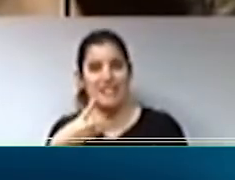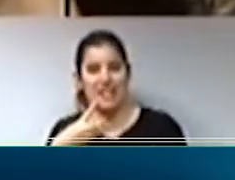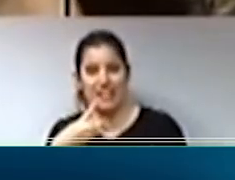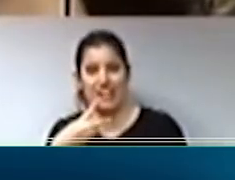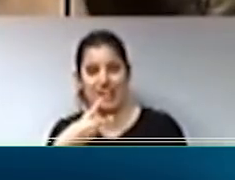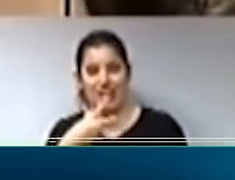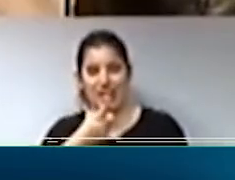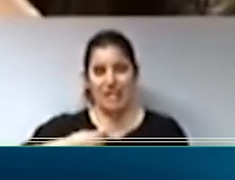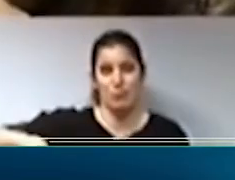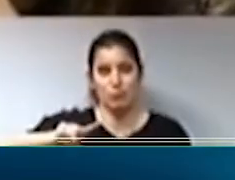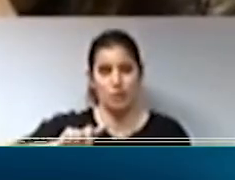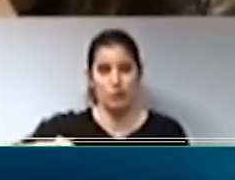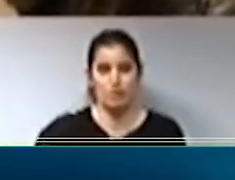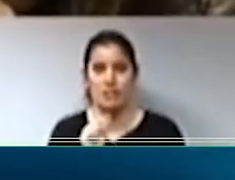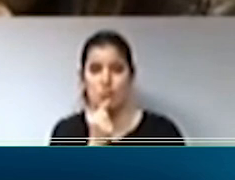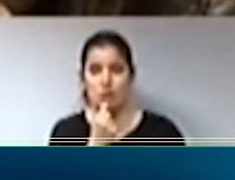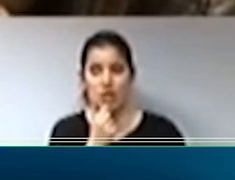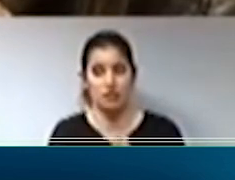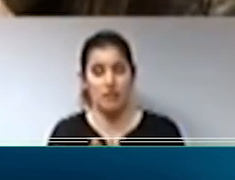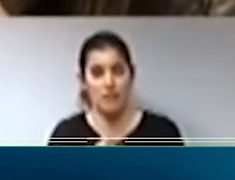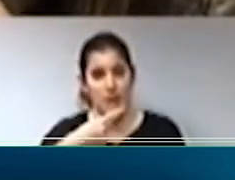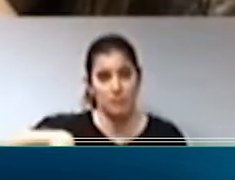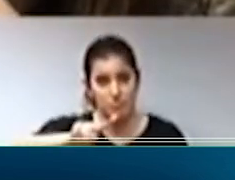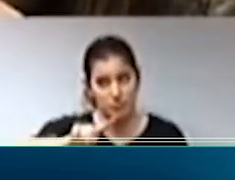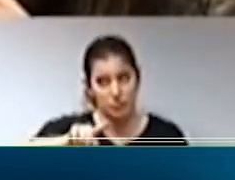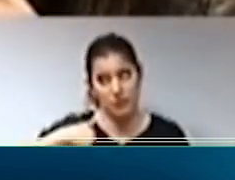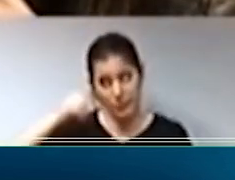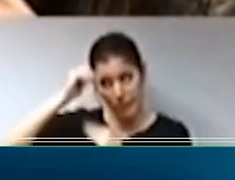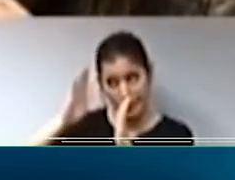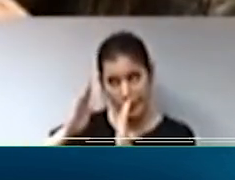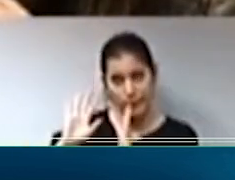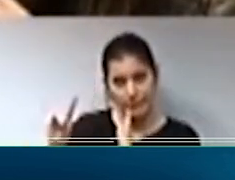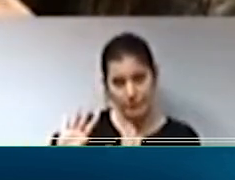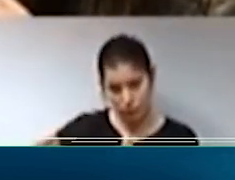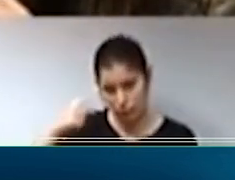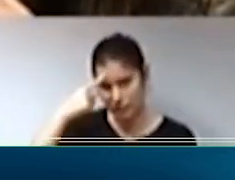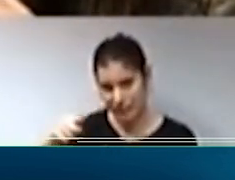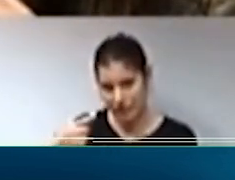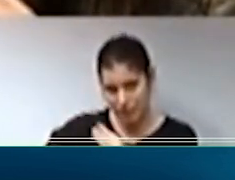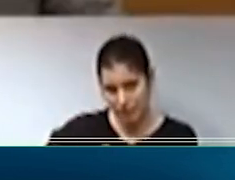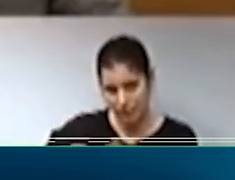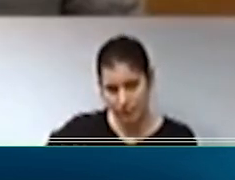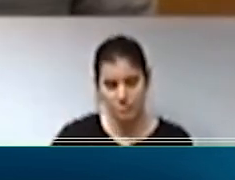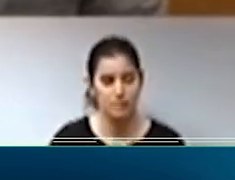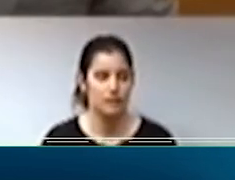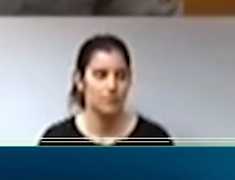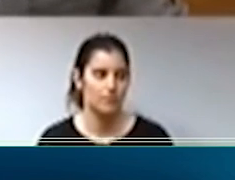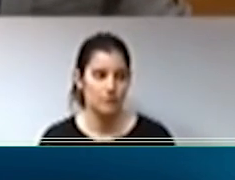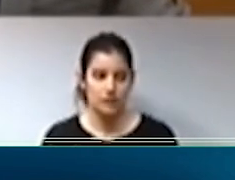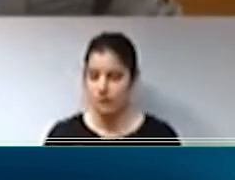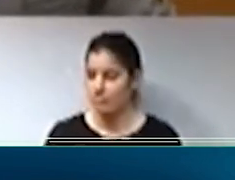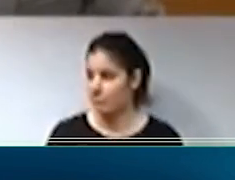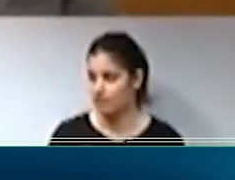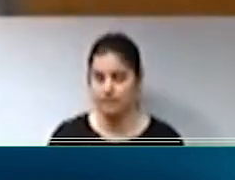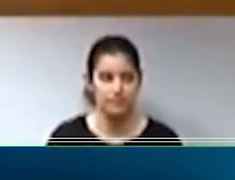lobo, ninguno de los dos quiere romper porque los dos están apegados al sillón. Problema, Ximo Puig, yo estoy casi seguro